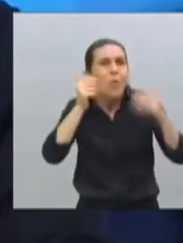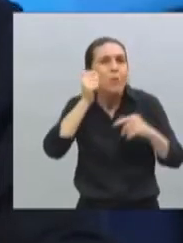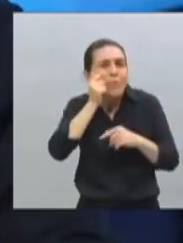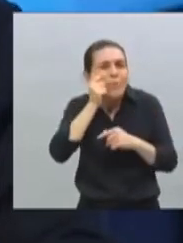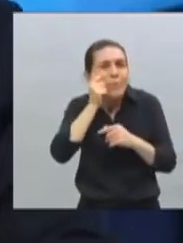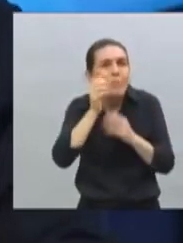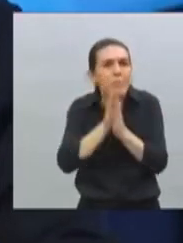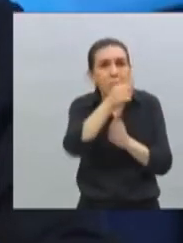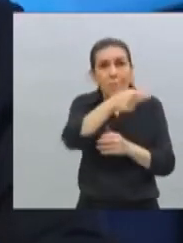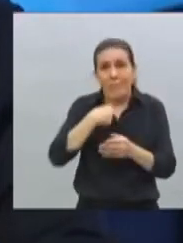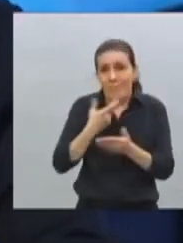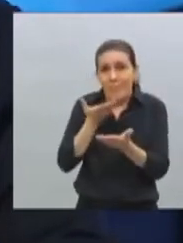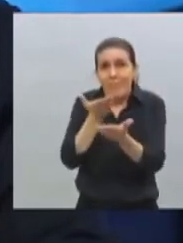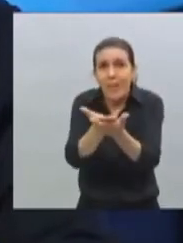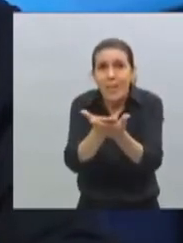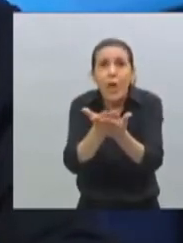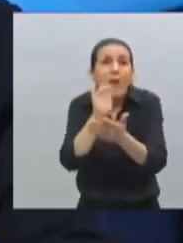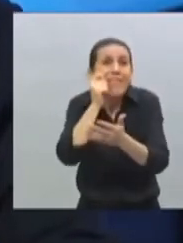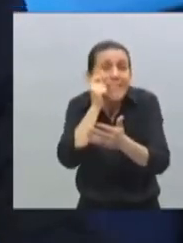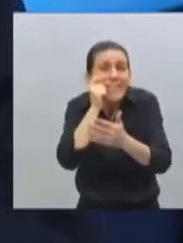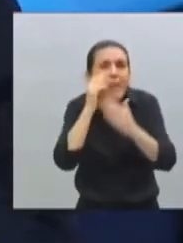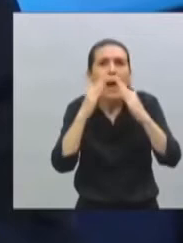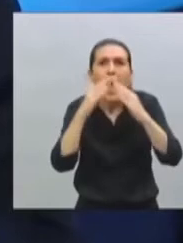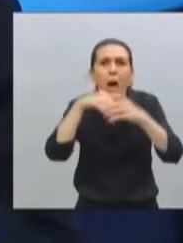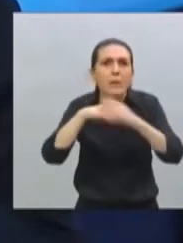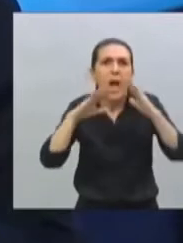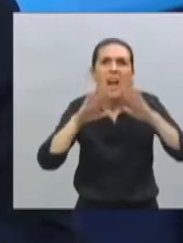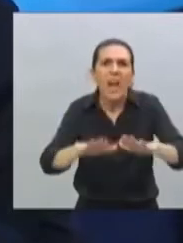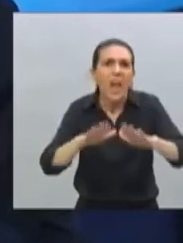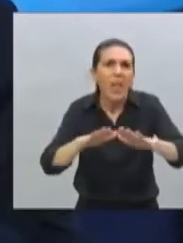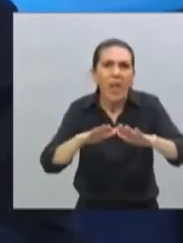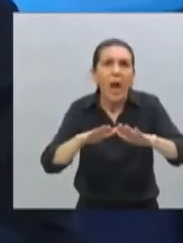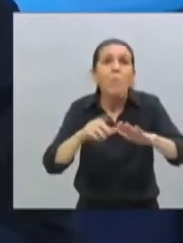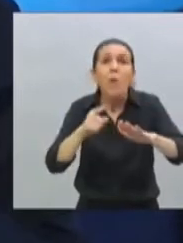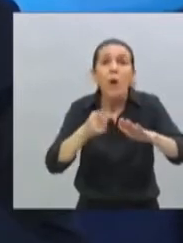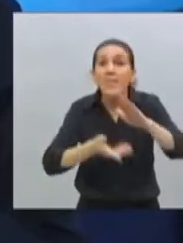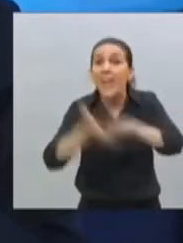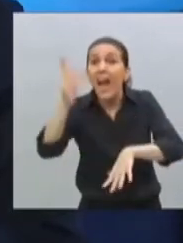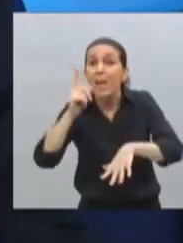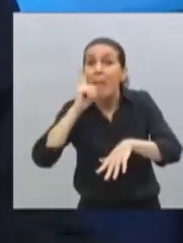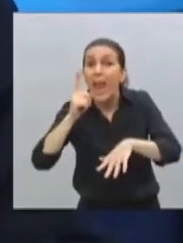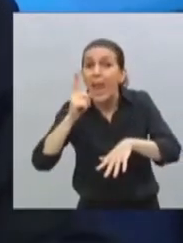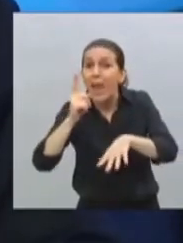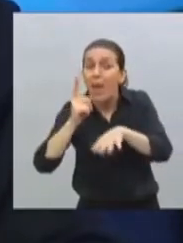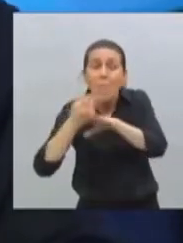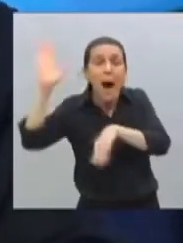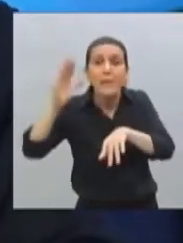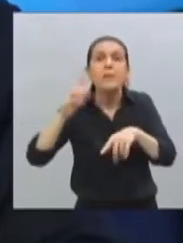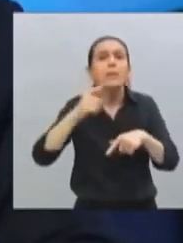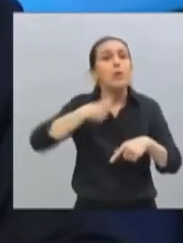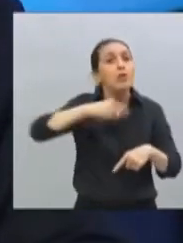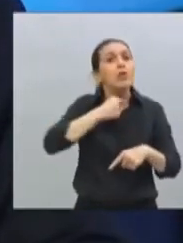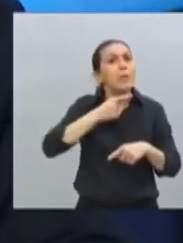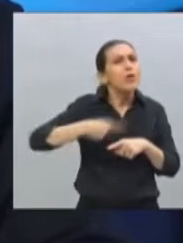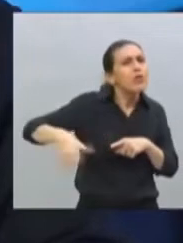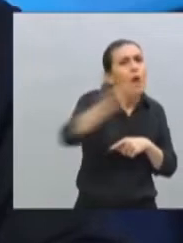nivel nacional después no llegan a las provincias o a los municipios, digamos, en esos niveles